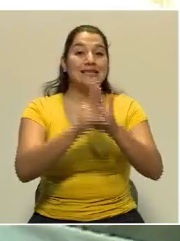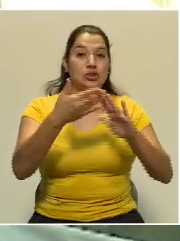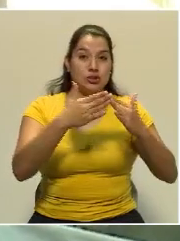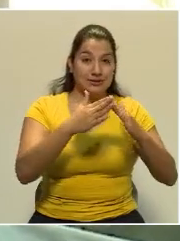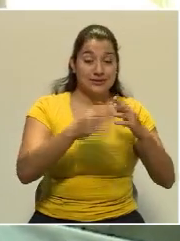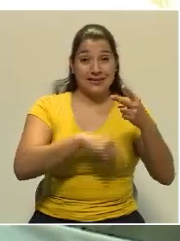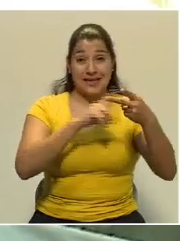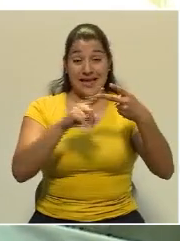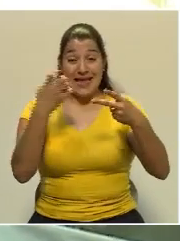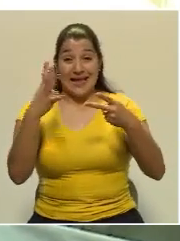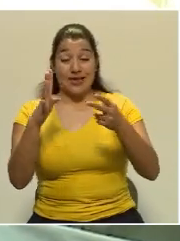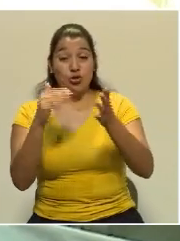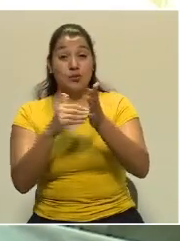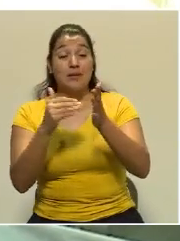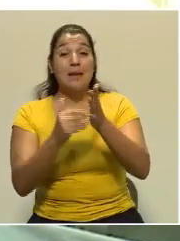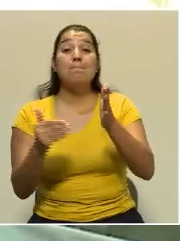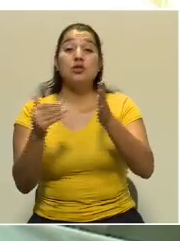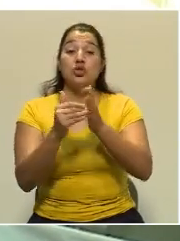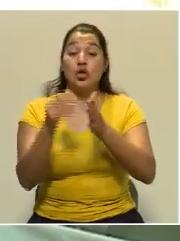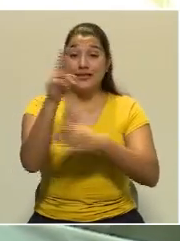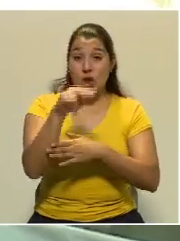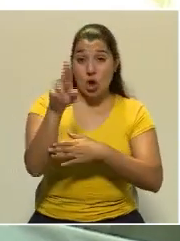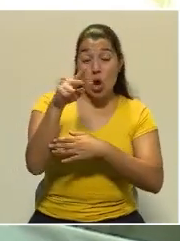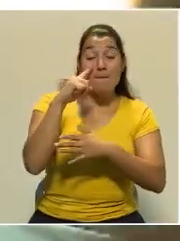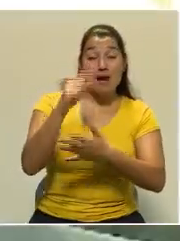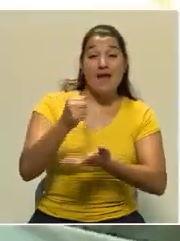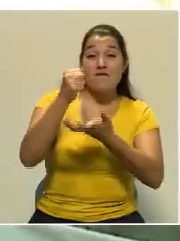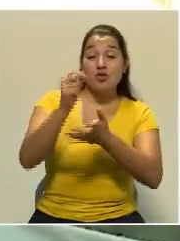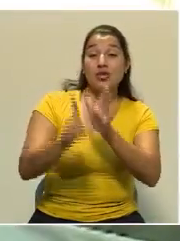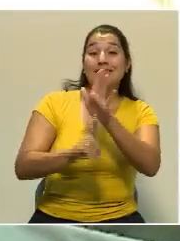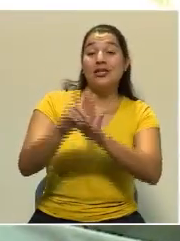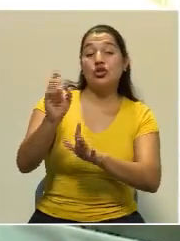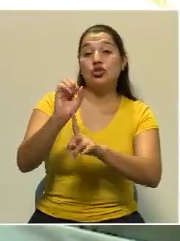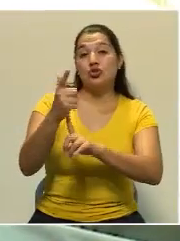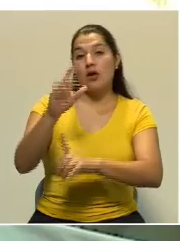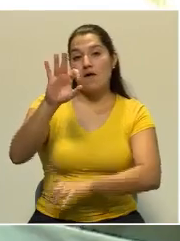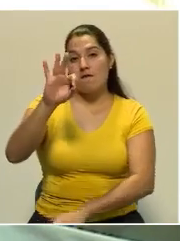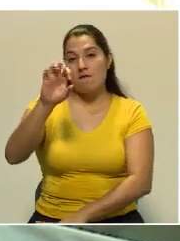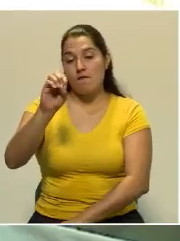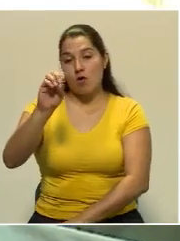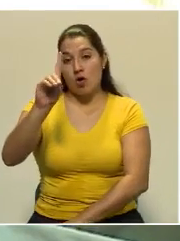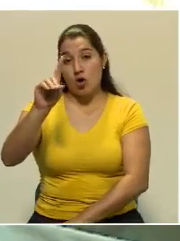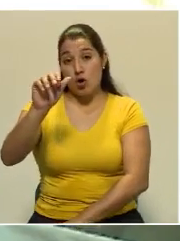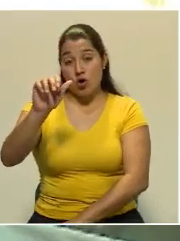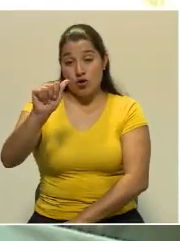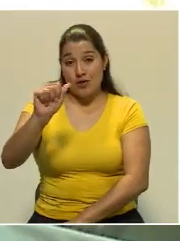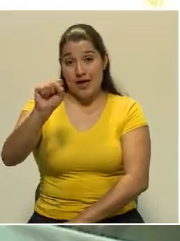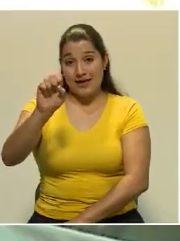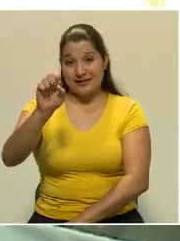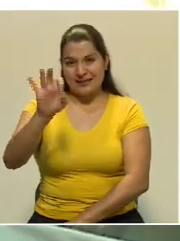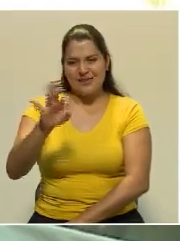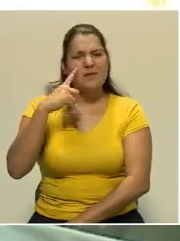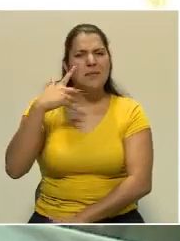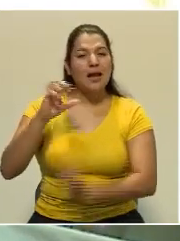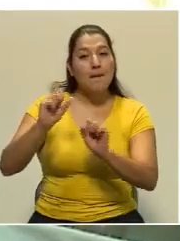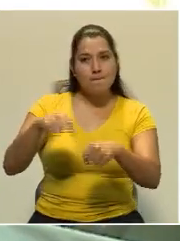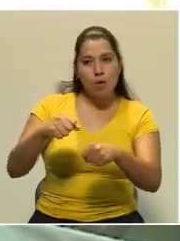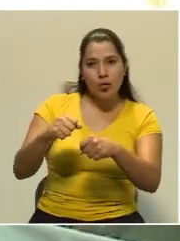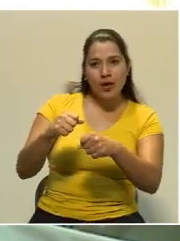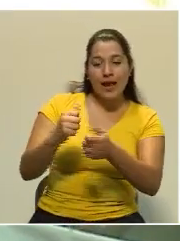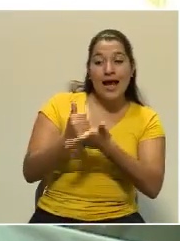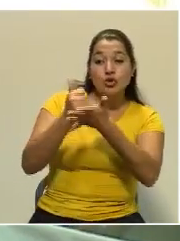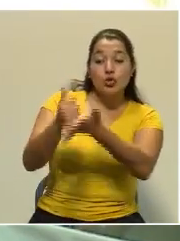millones de colones para el Fondo de Desarrollo Social y de Asignaciones Familiares con el fin de financiar proyectos y